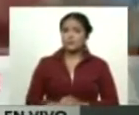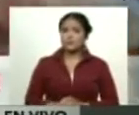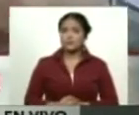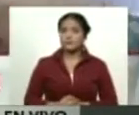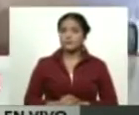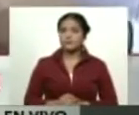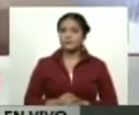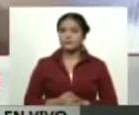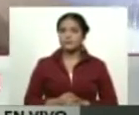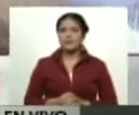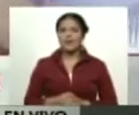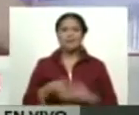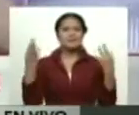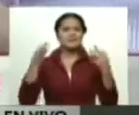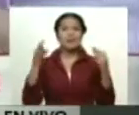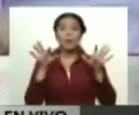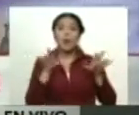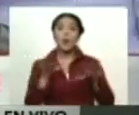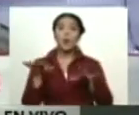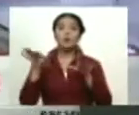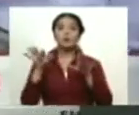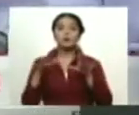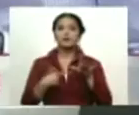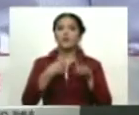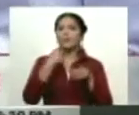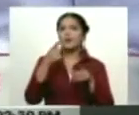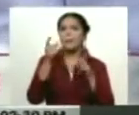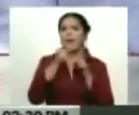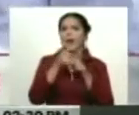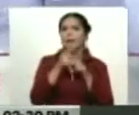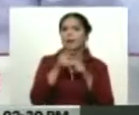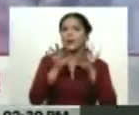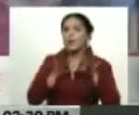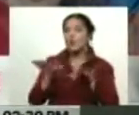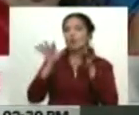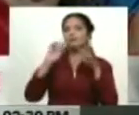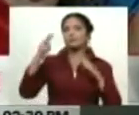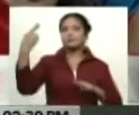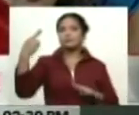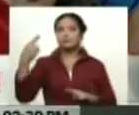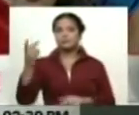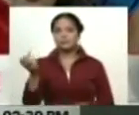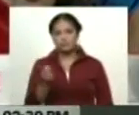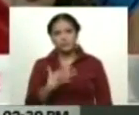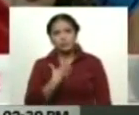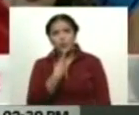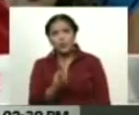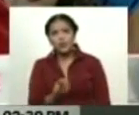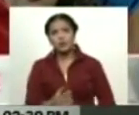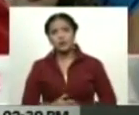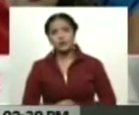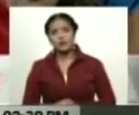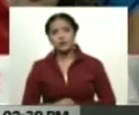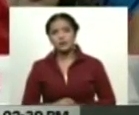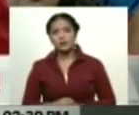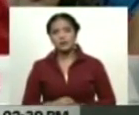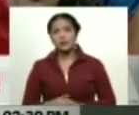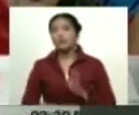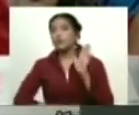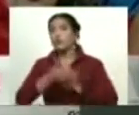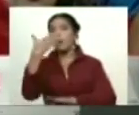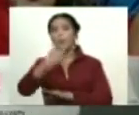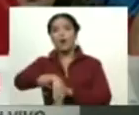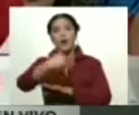para manipular siempre nos manipularán una palabra aquí, una palabra allá. Yo he dicho que vamos a las